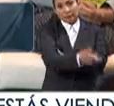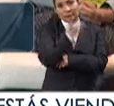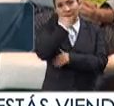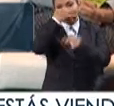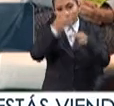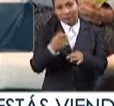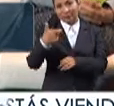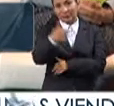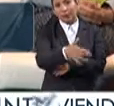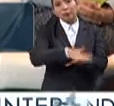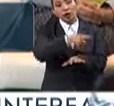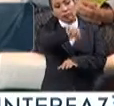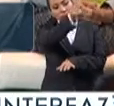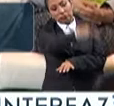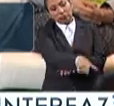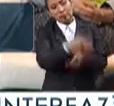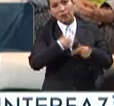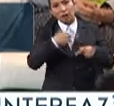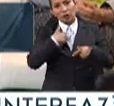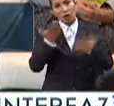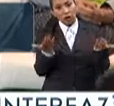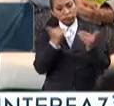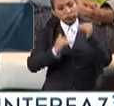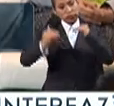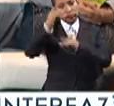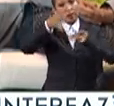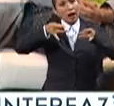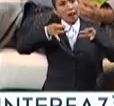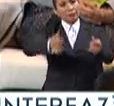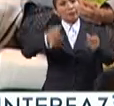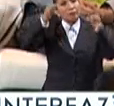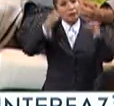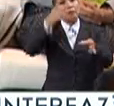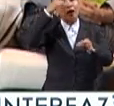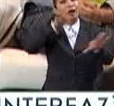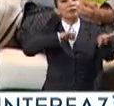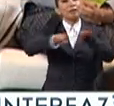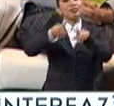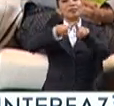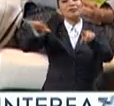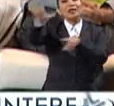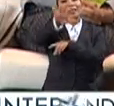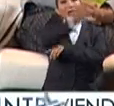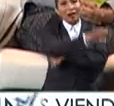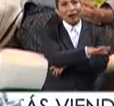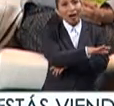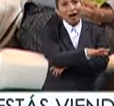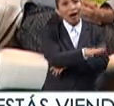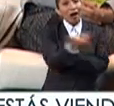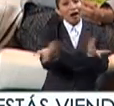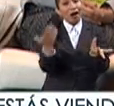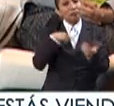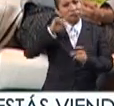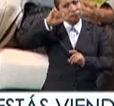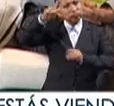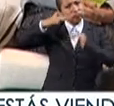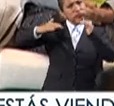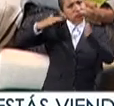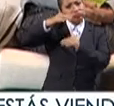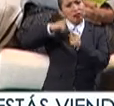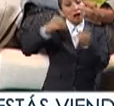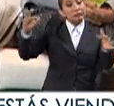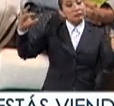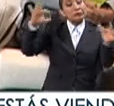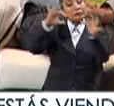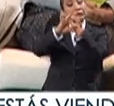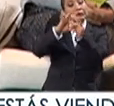remunerado en el sentido de que son personas que salen con alta calificación para trabajar en diferentes áreas la alta especialización la